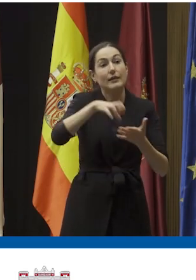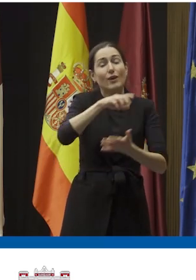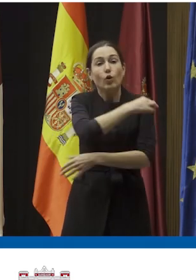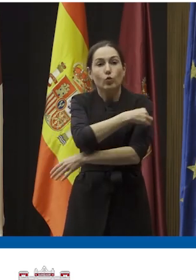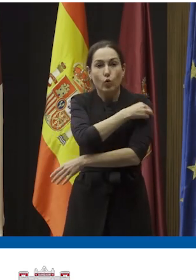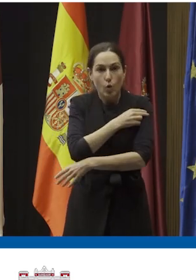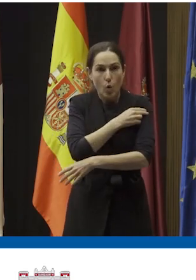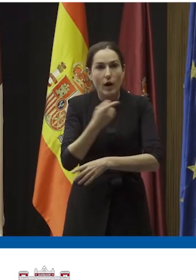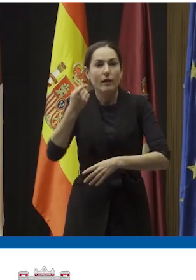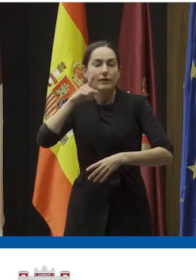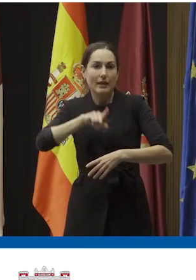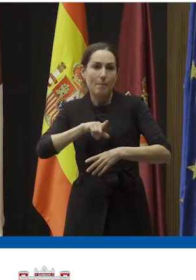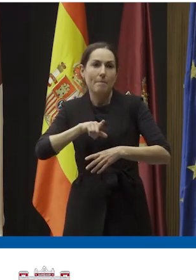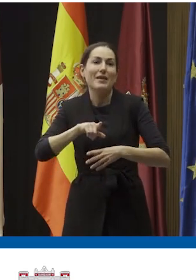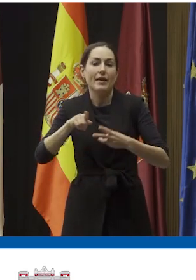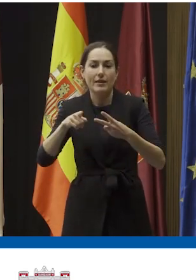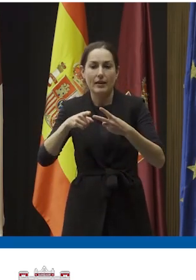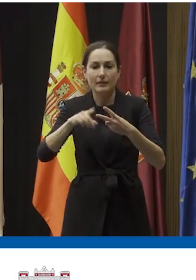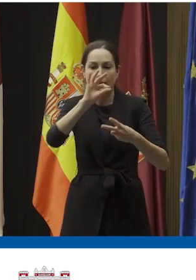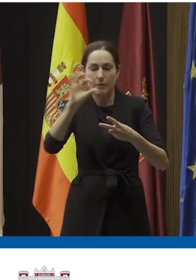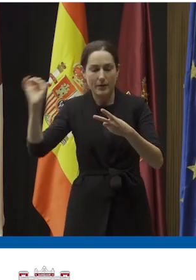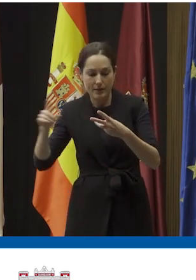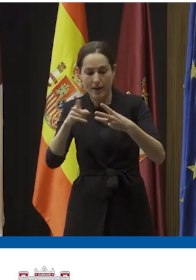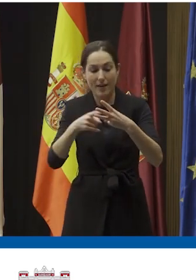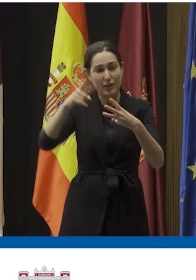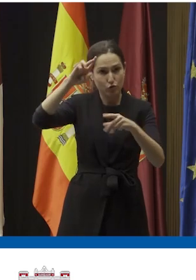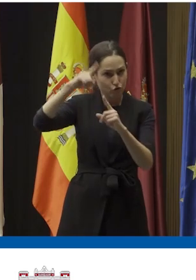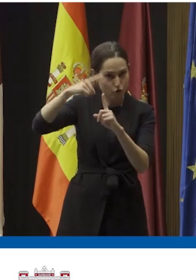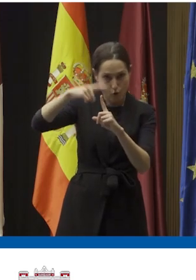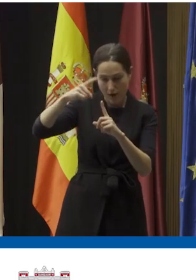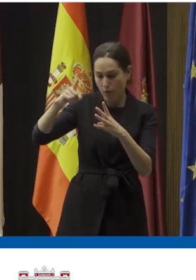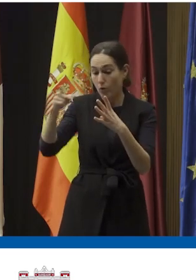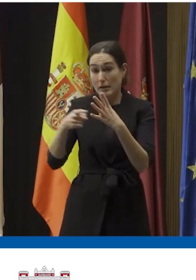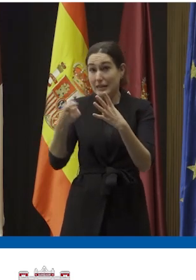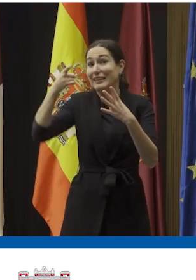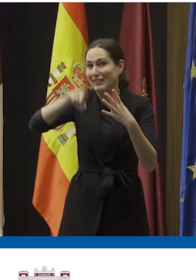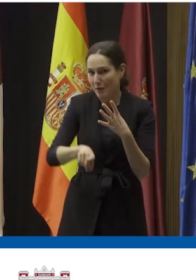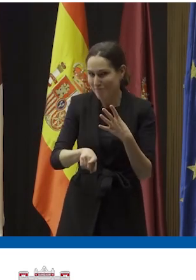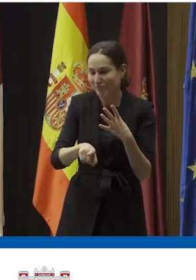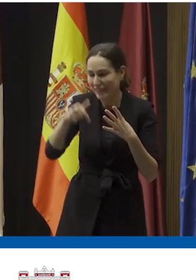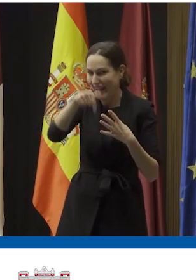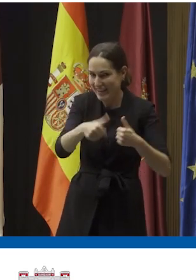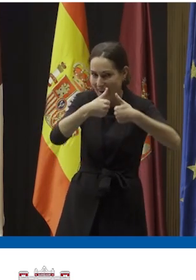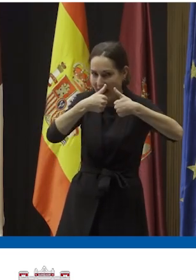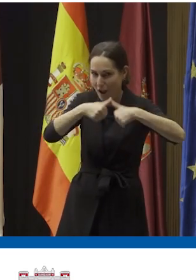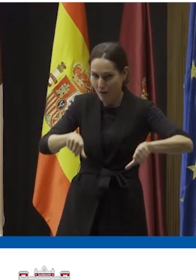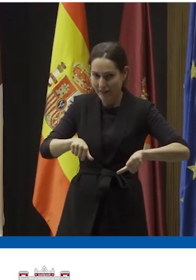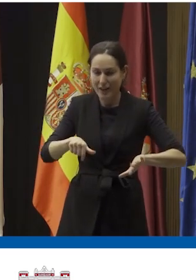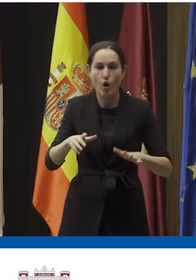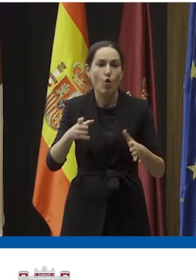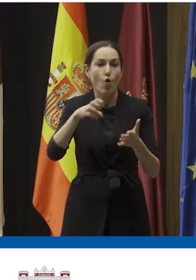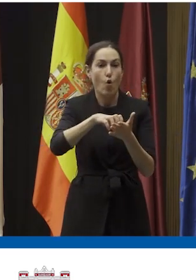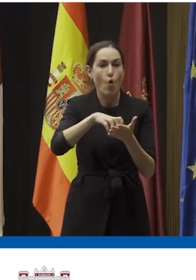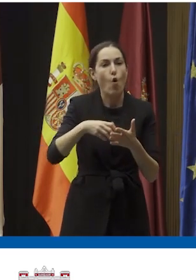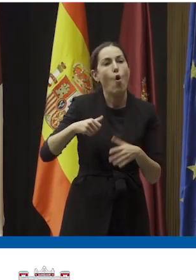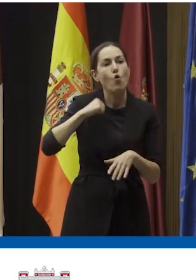San Sebastián, Virgen de la Salud en Toledo y también, como no, en el Hospital General de Albacete, donde llegó a ser